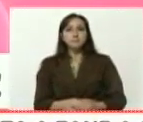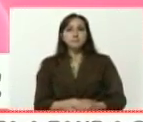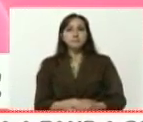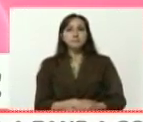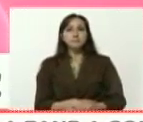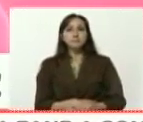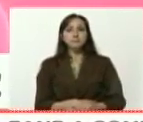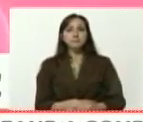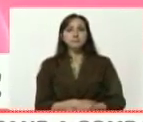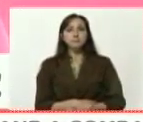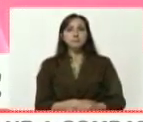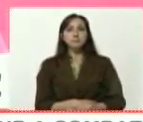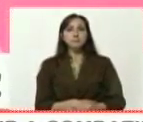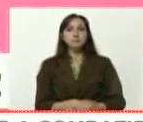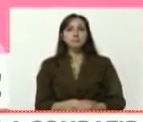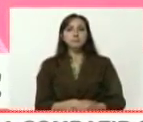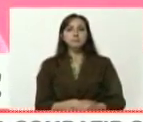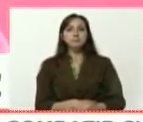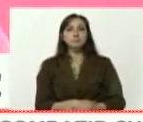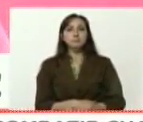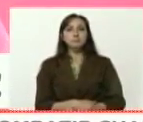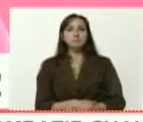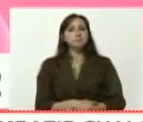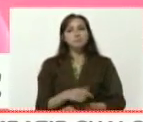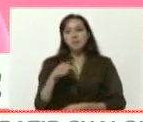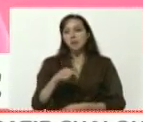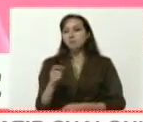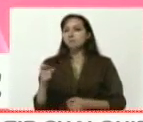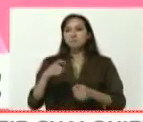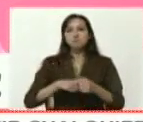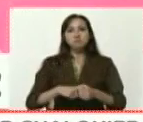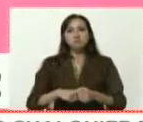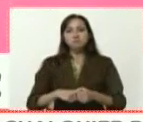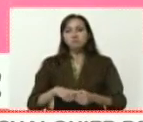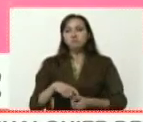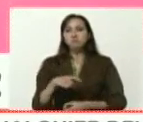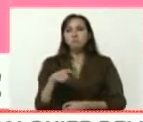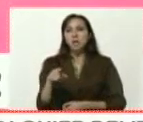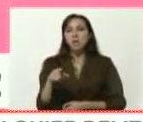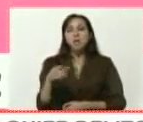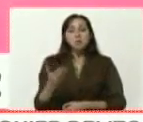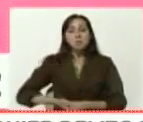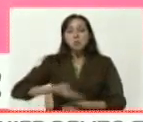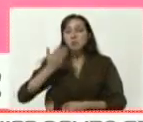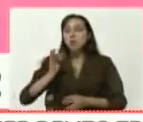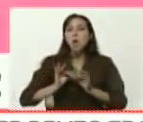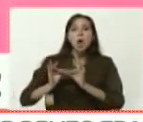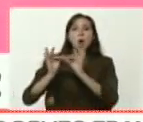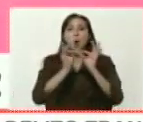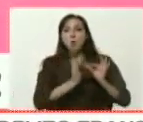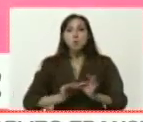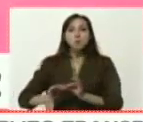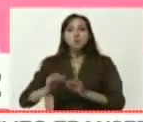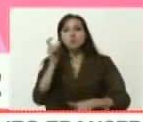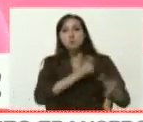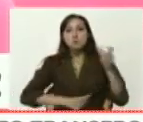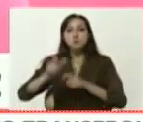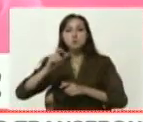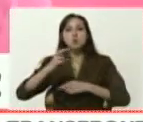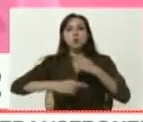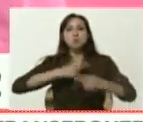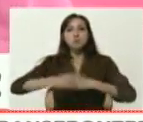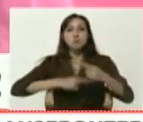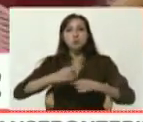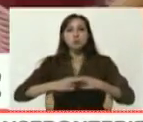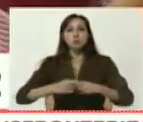No tiene cabida en este espacio histórico. Solo es posible la unión de los revolucionarios. No hay posibilidad